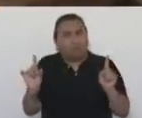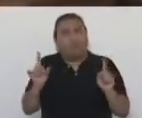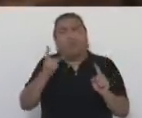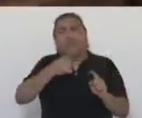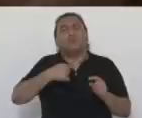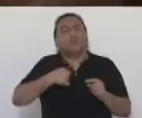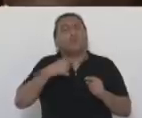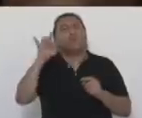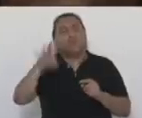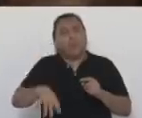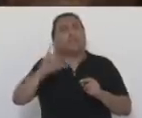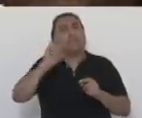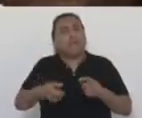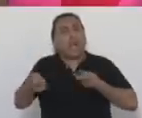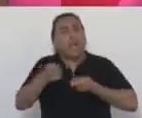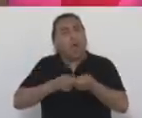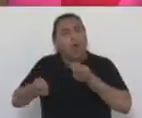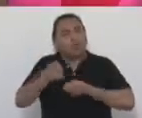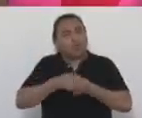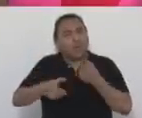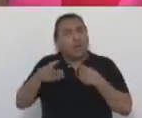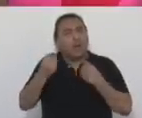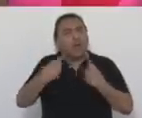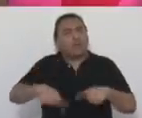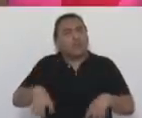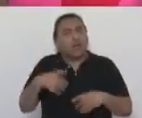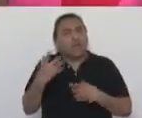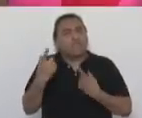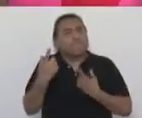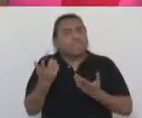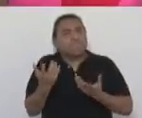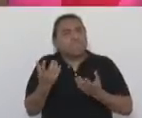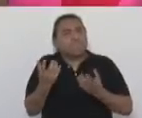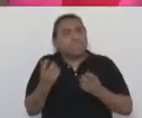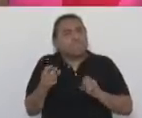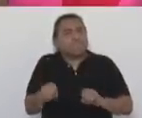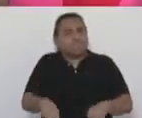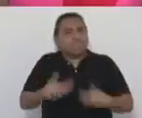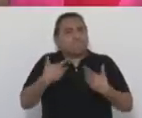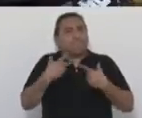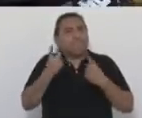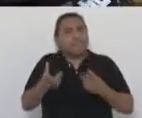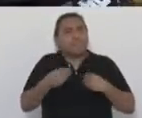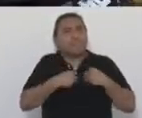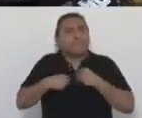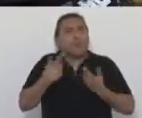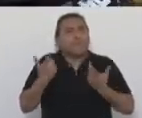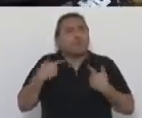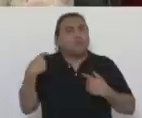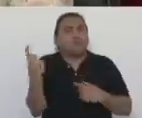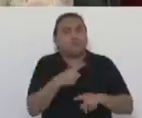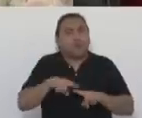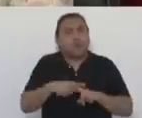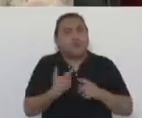es solamente un cálculo contable nos despoja de sentido y nos convierte en meros mercaderes políticos que dejan de mirar el